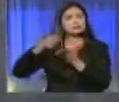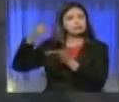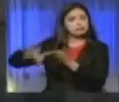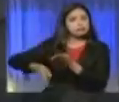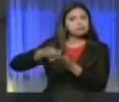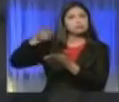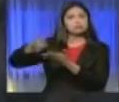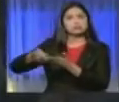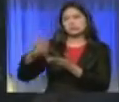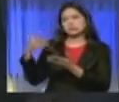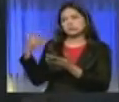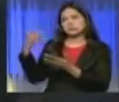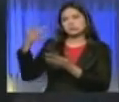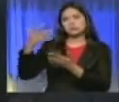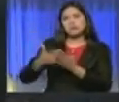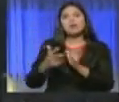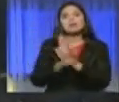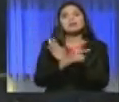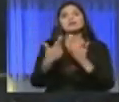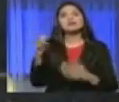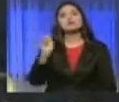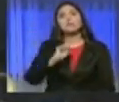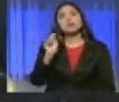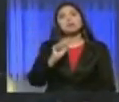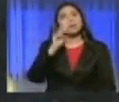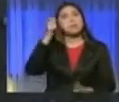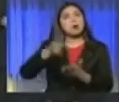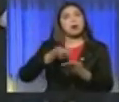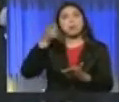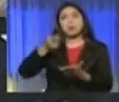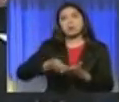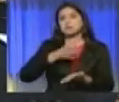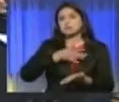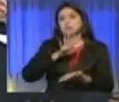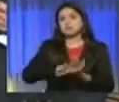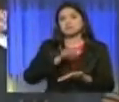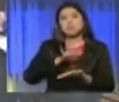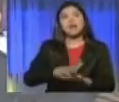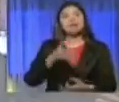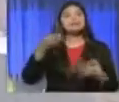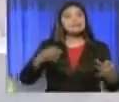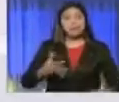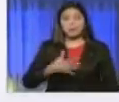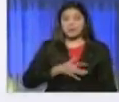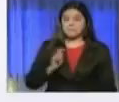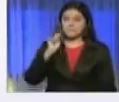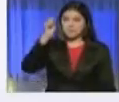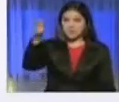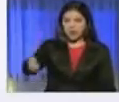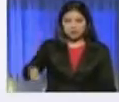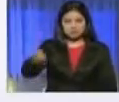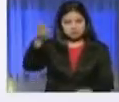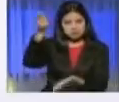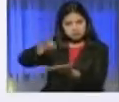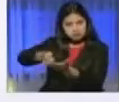digo yo? 18 meses. Y cada vez que pagamos,